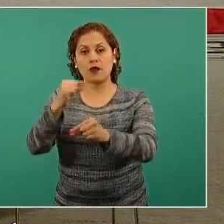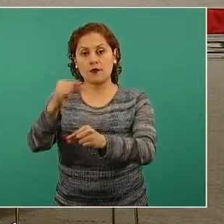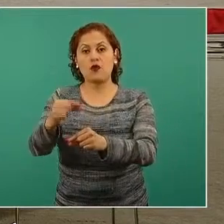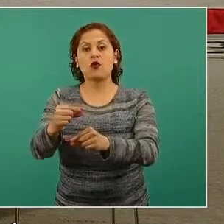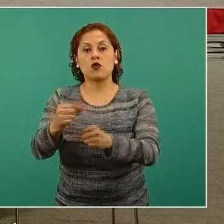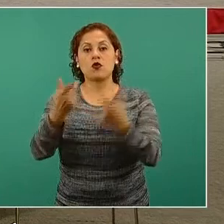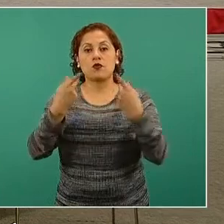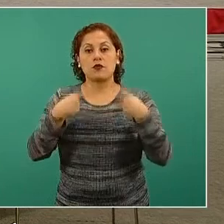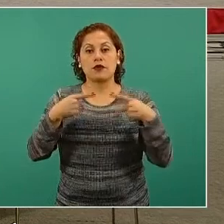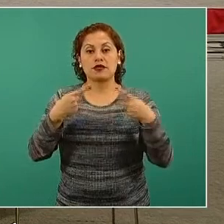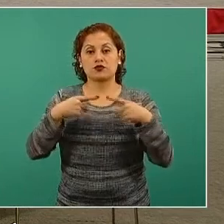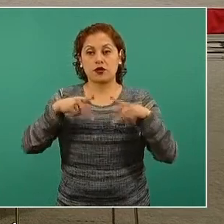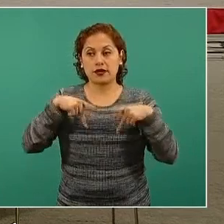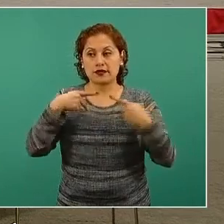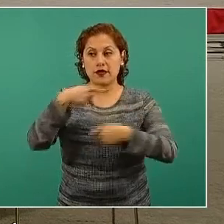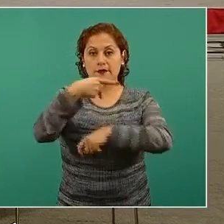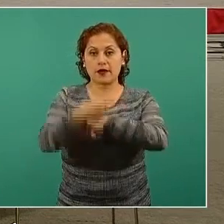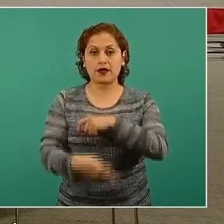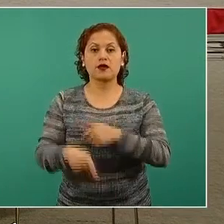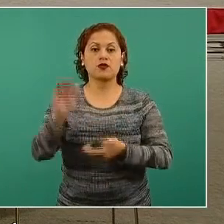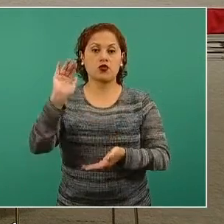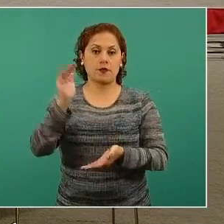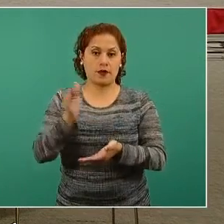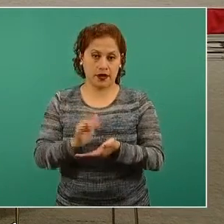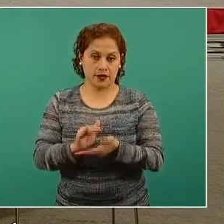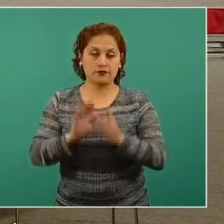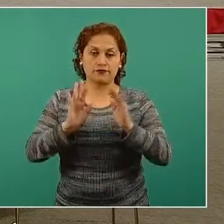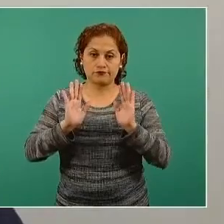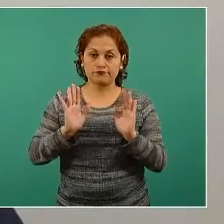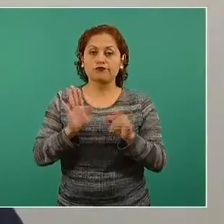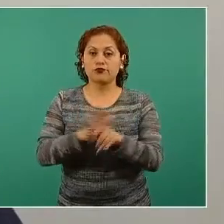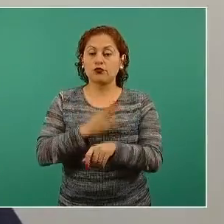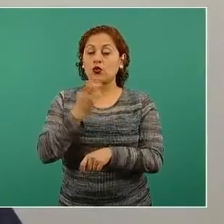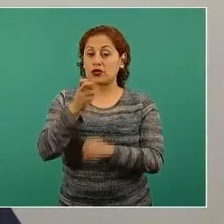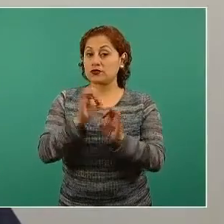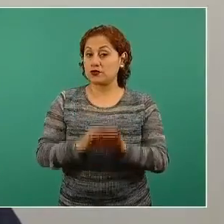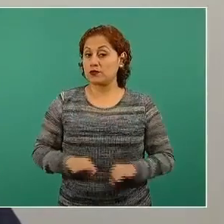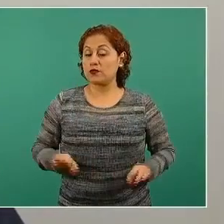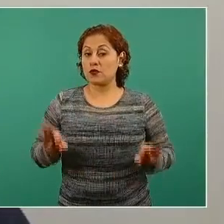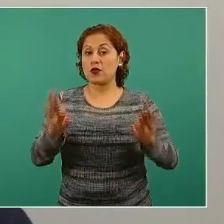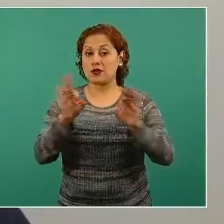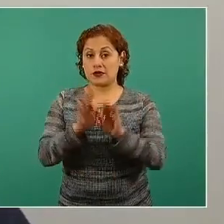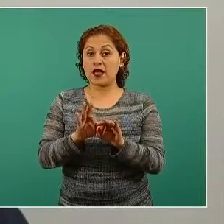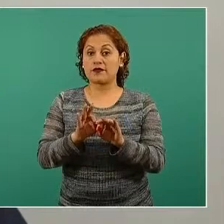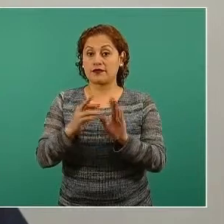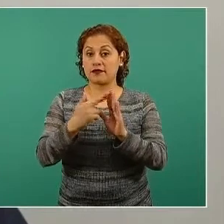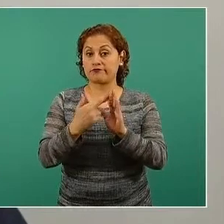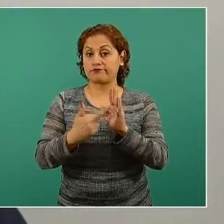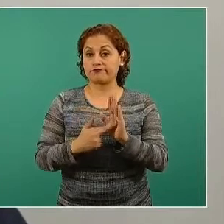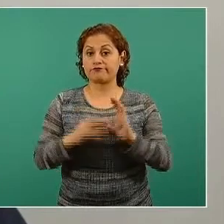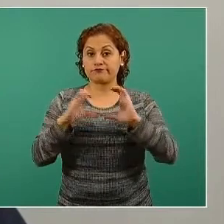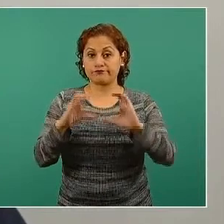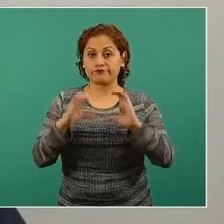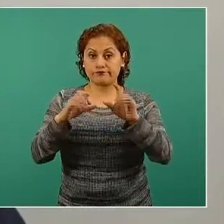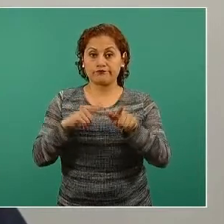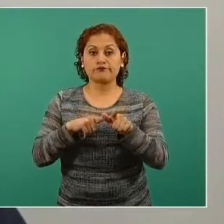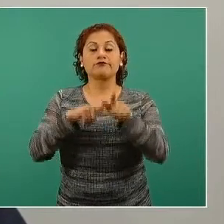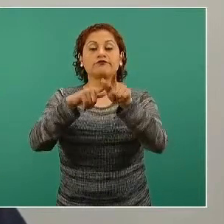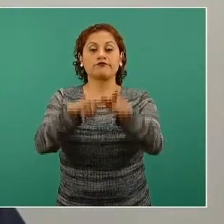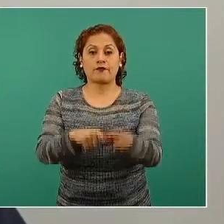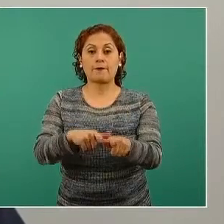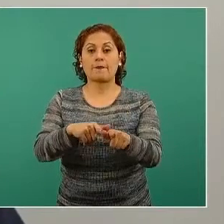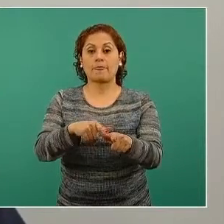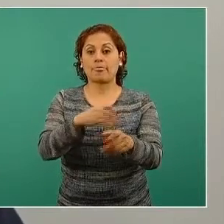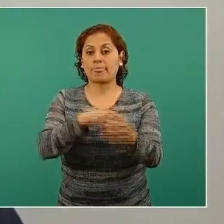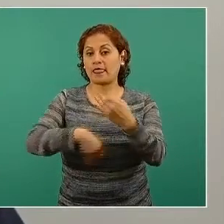personas susceptibles a enfermar. Pero entonces por eso es importante mantener esas medidas y en la medida que las podamos